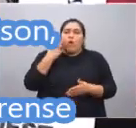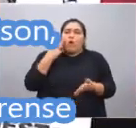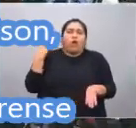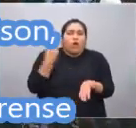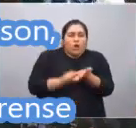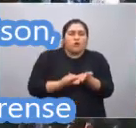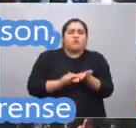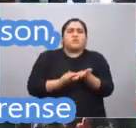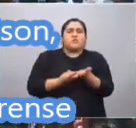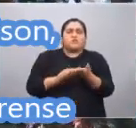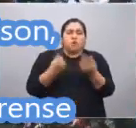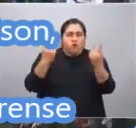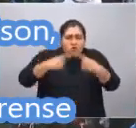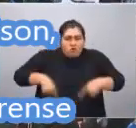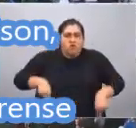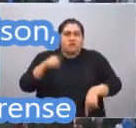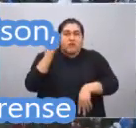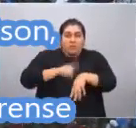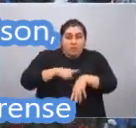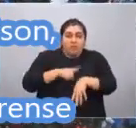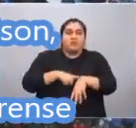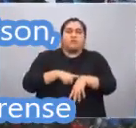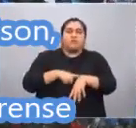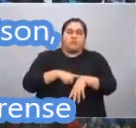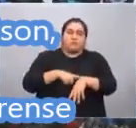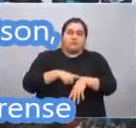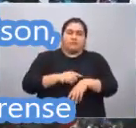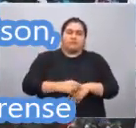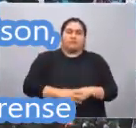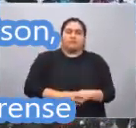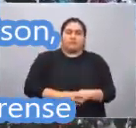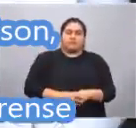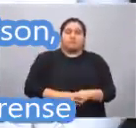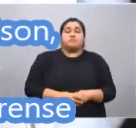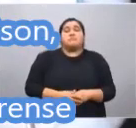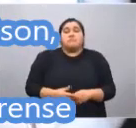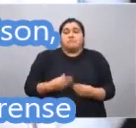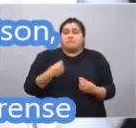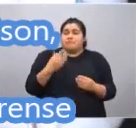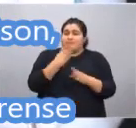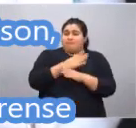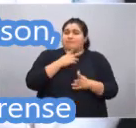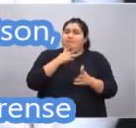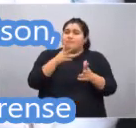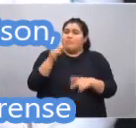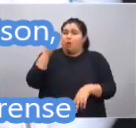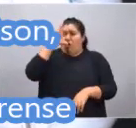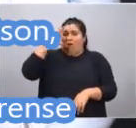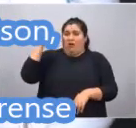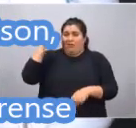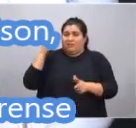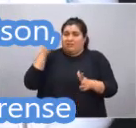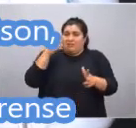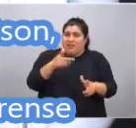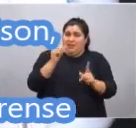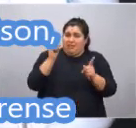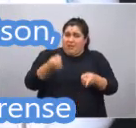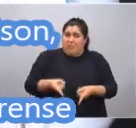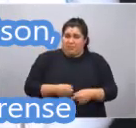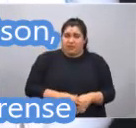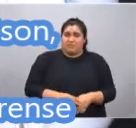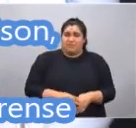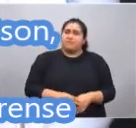reconocimos su legitimidad. Pero como bien decía Cristina, está